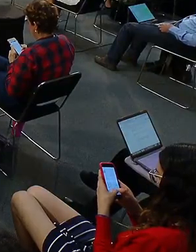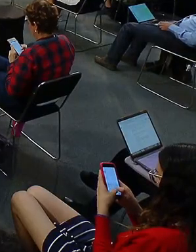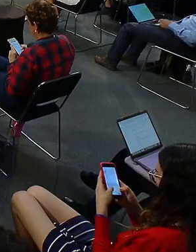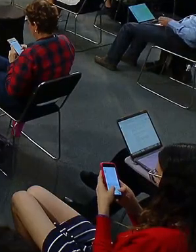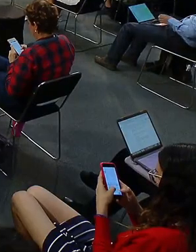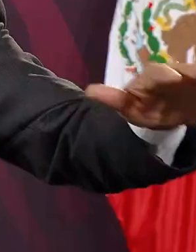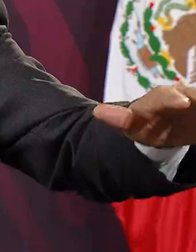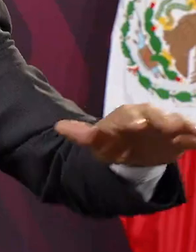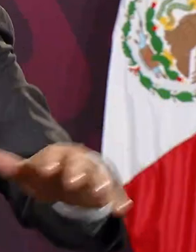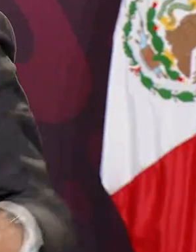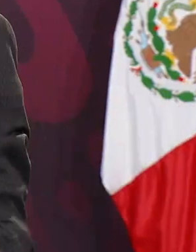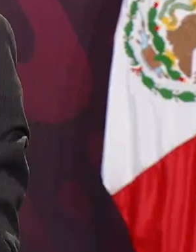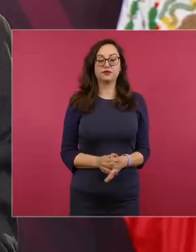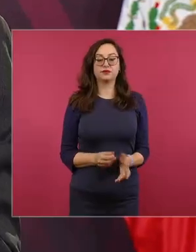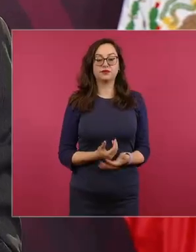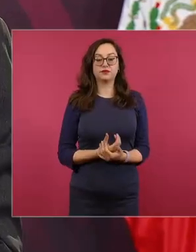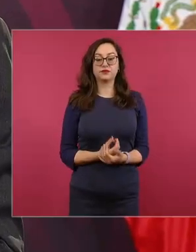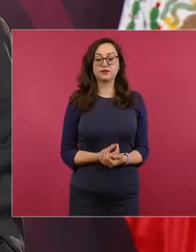este hecho.